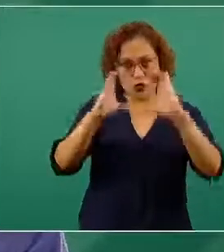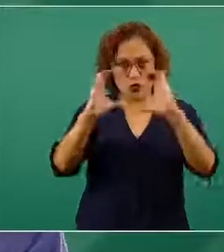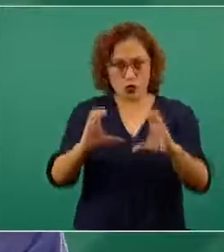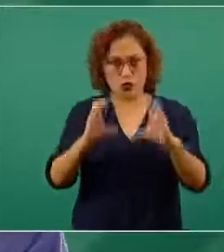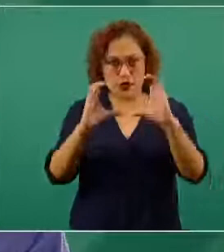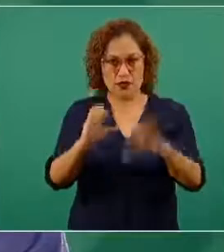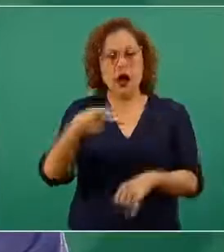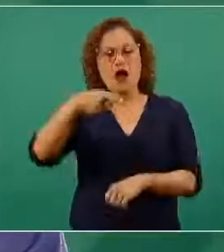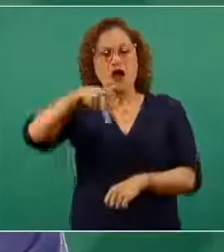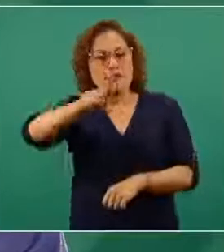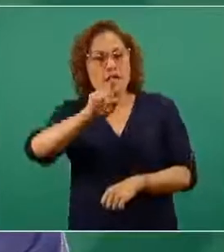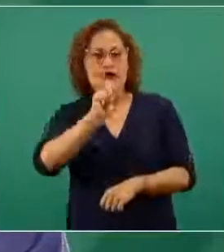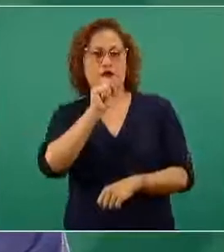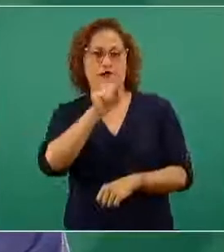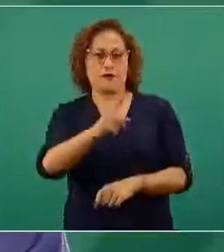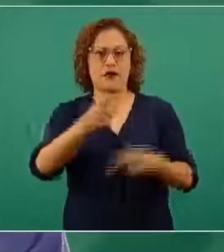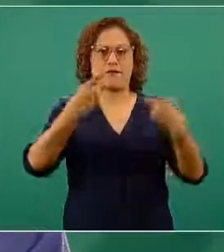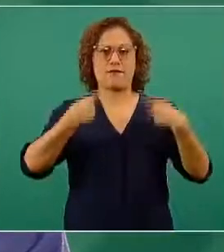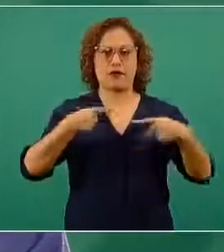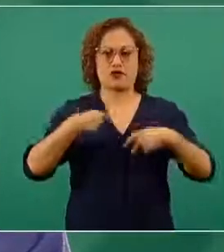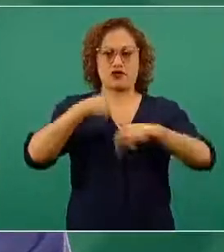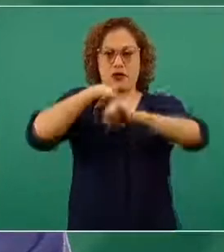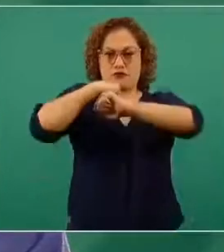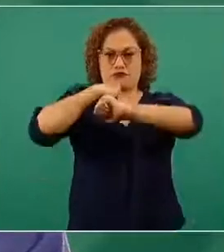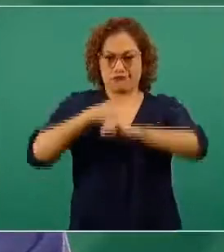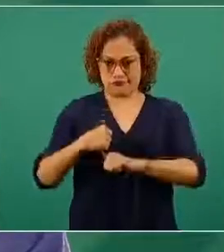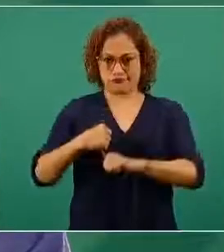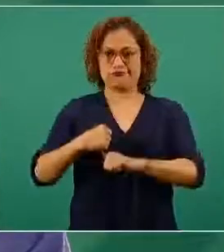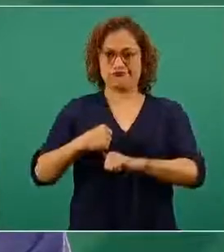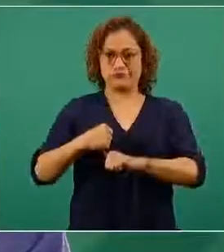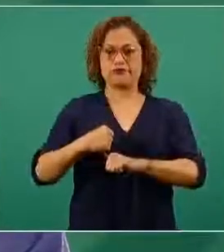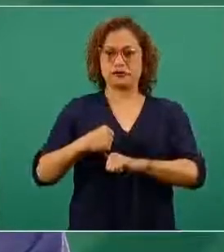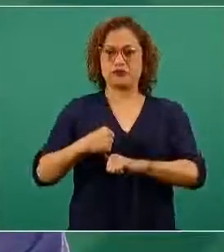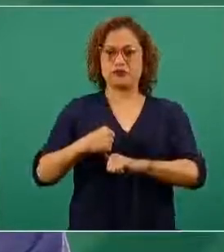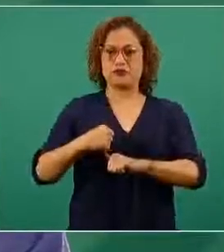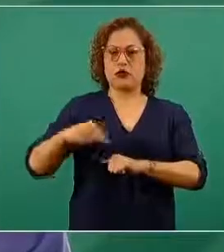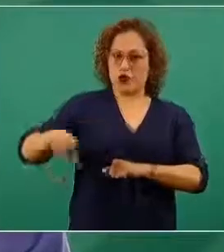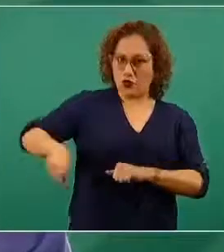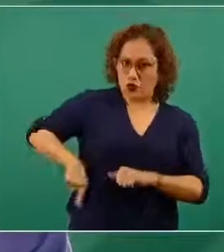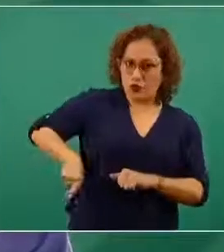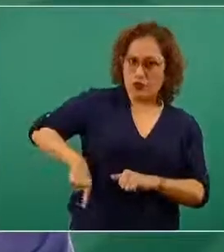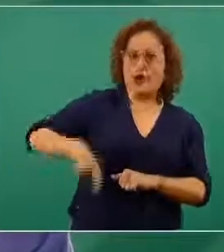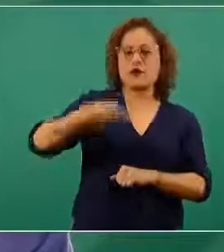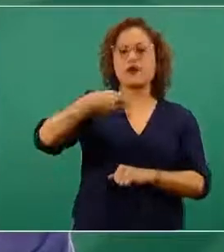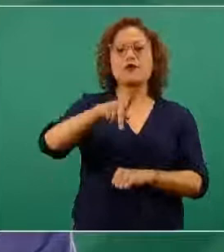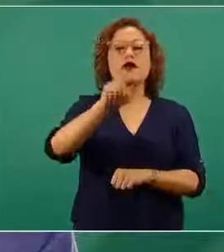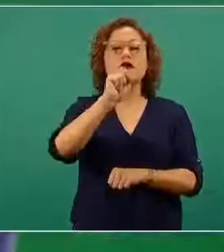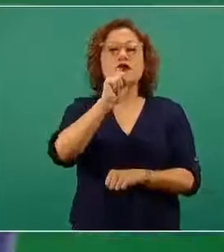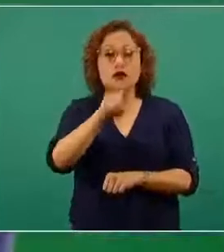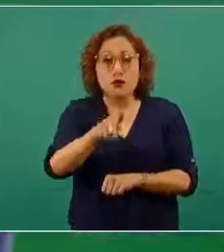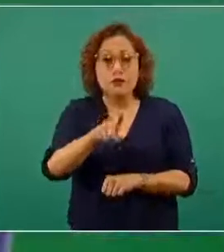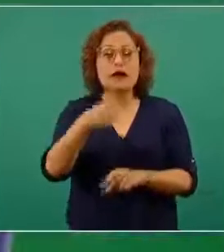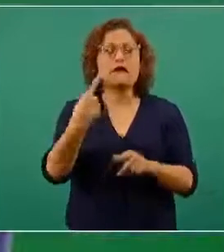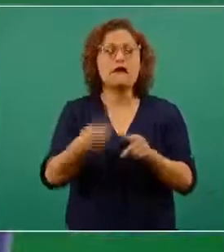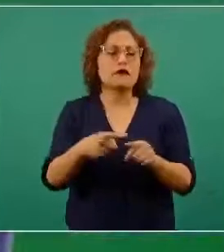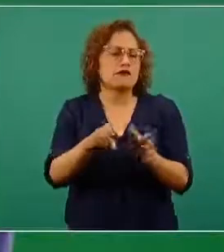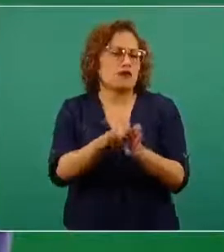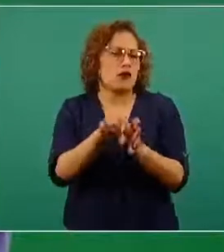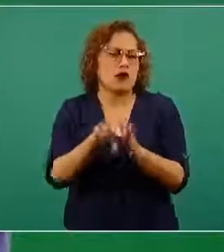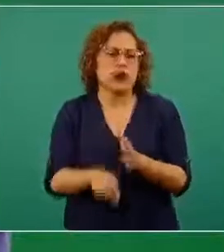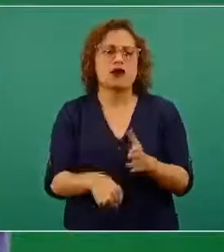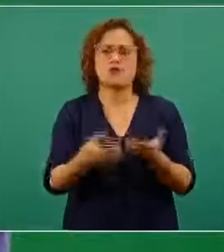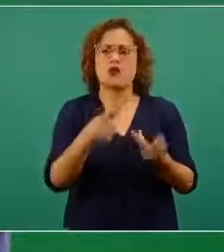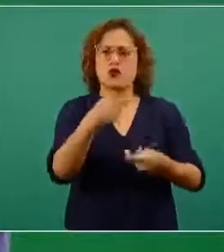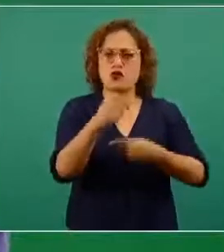las personas propietarias de establecimientos que necesitan ser temporalmente cerrados o su aforo